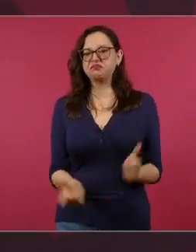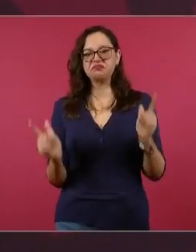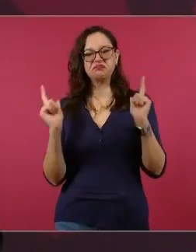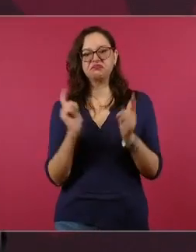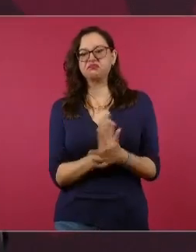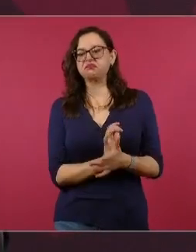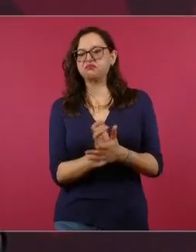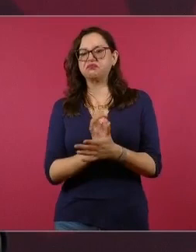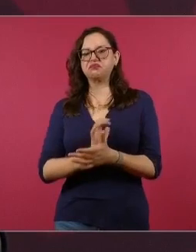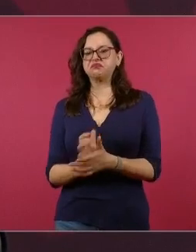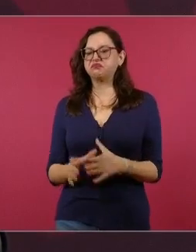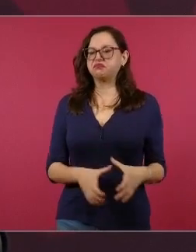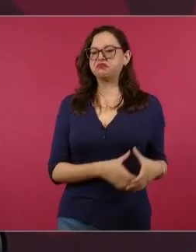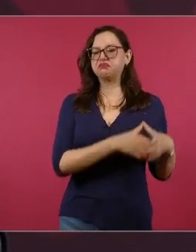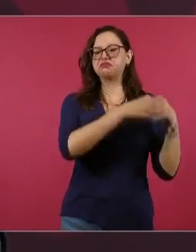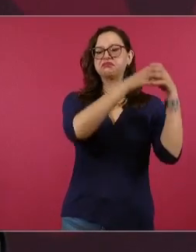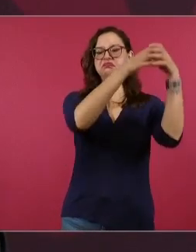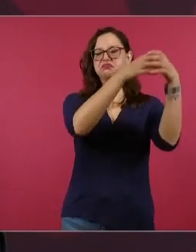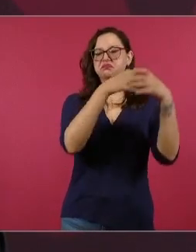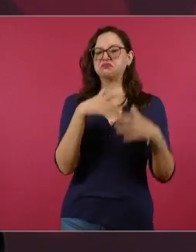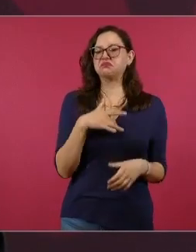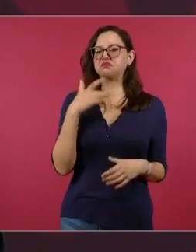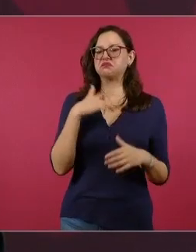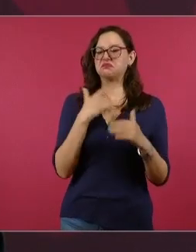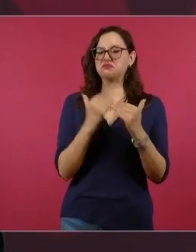se sentían superiores,